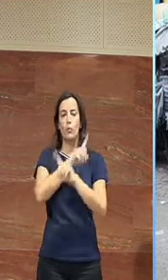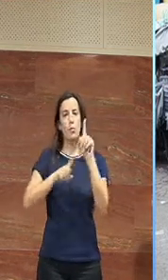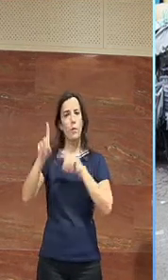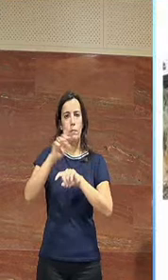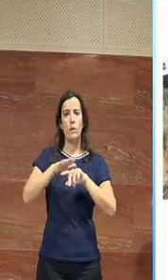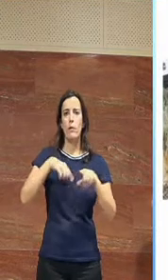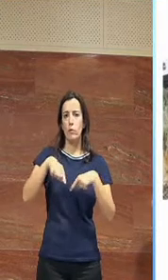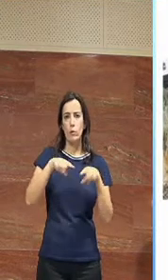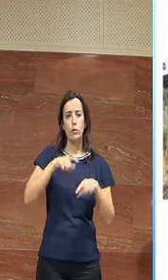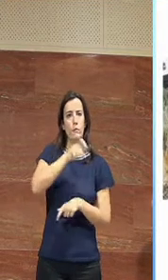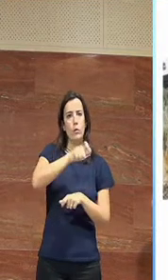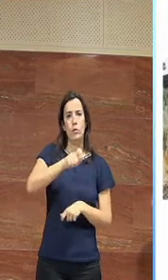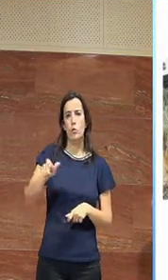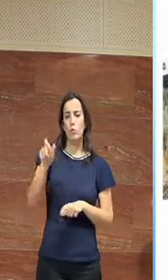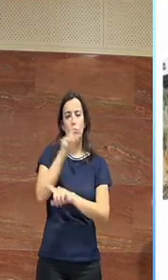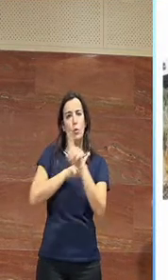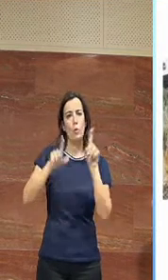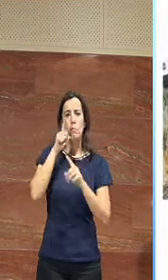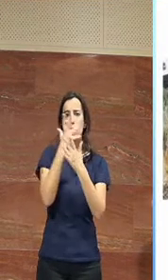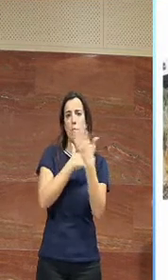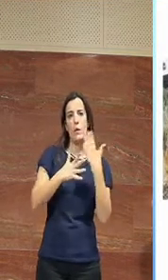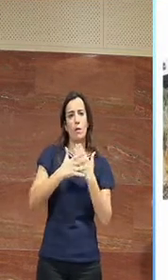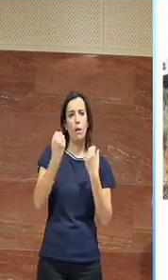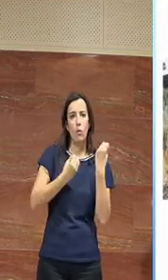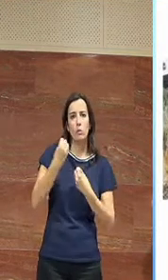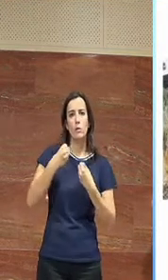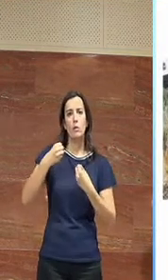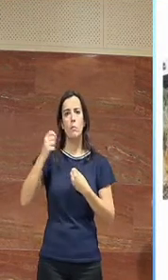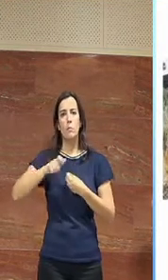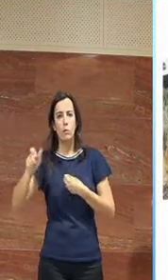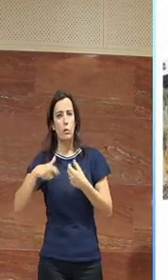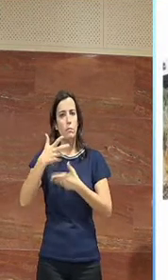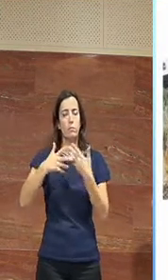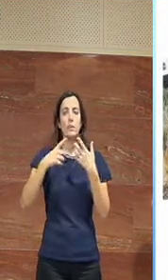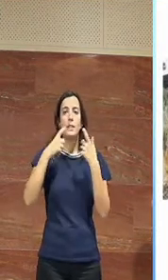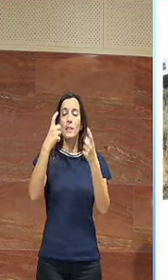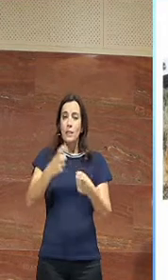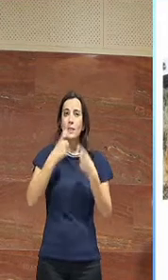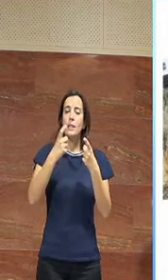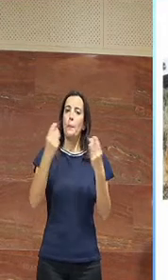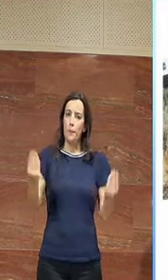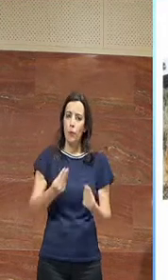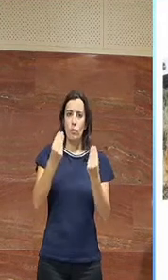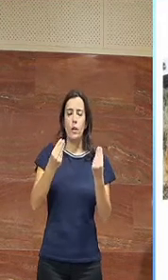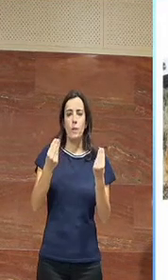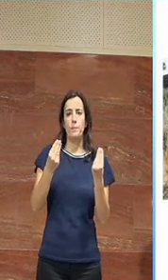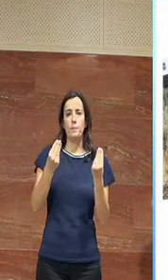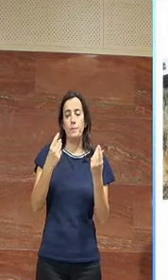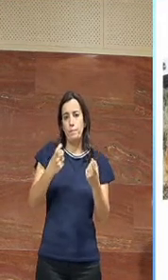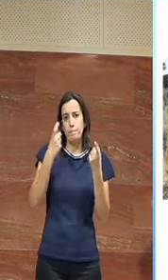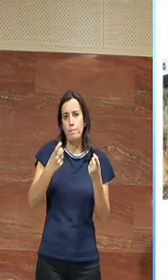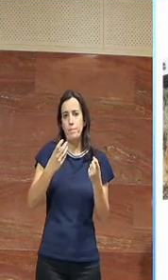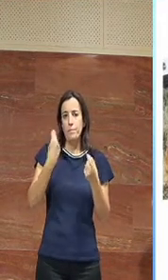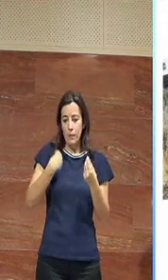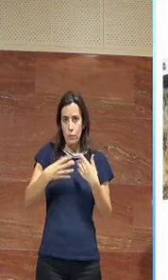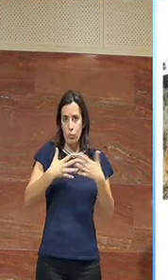circulación de determinadas personas. Existen intervenciones en las que se trata de mejorar, casi todas son intervenciones barriales realizadas por los propios